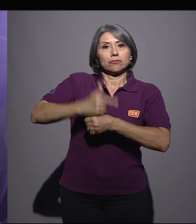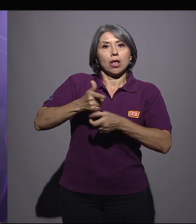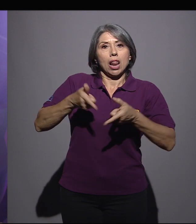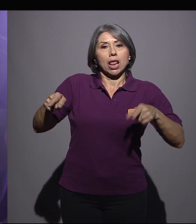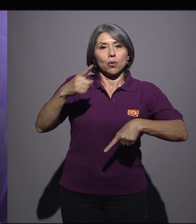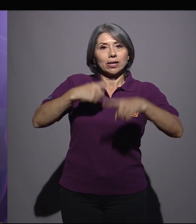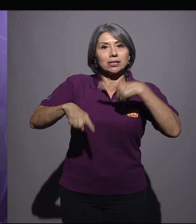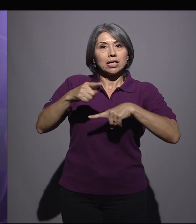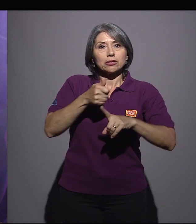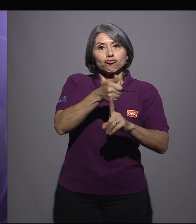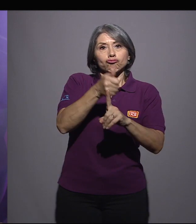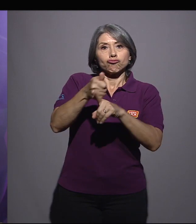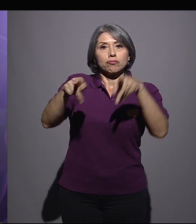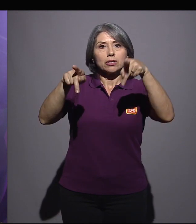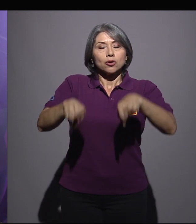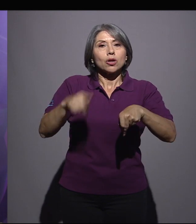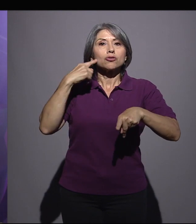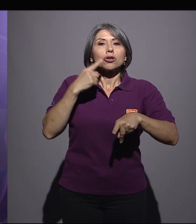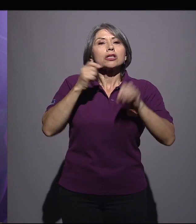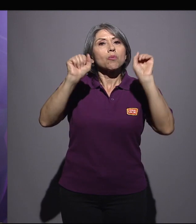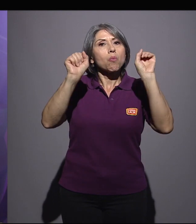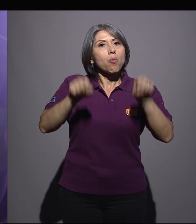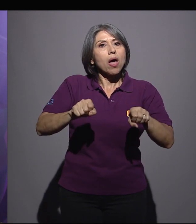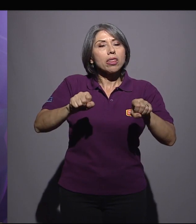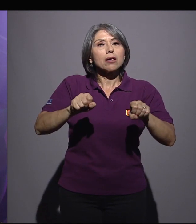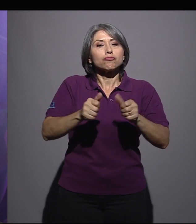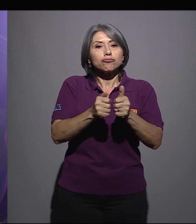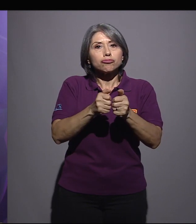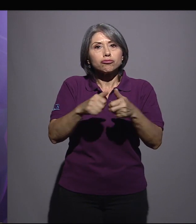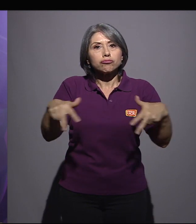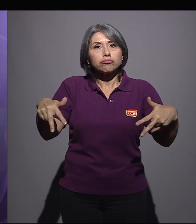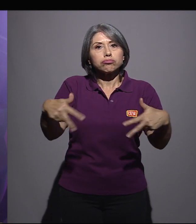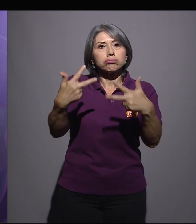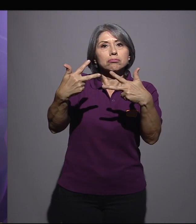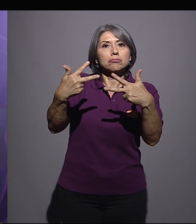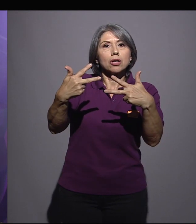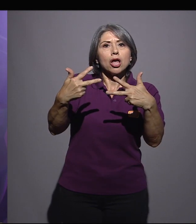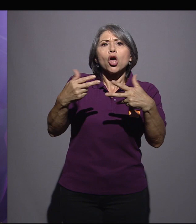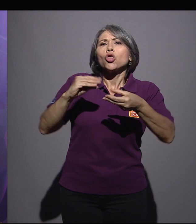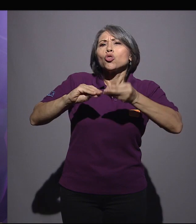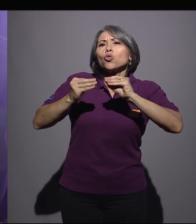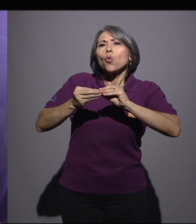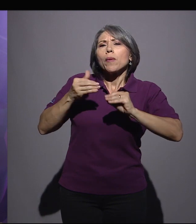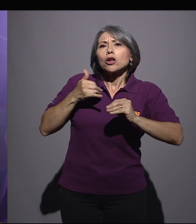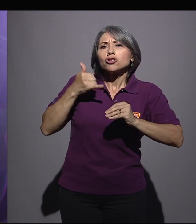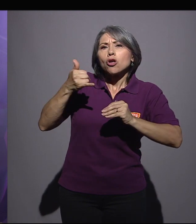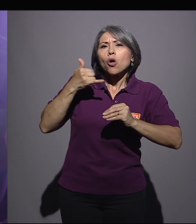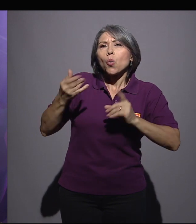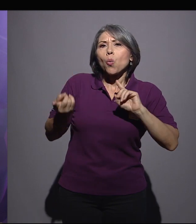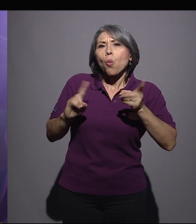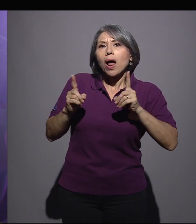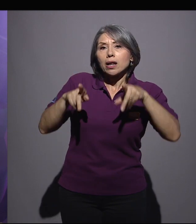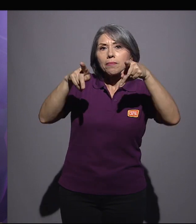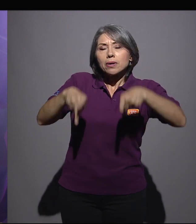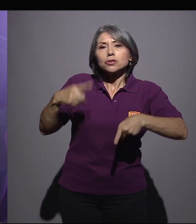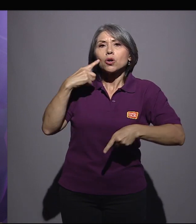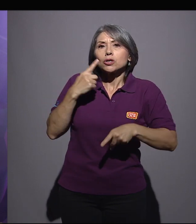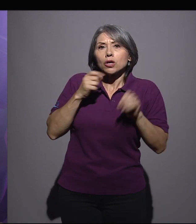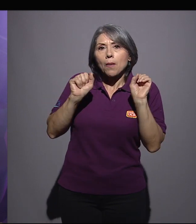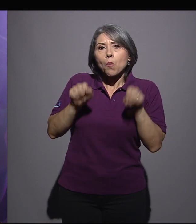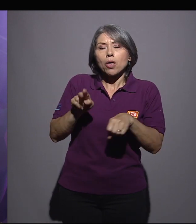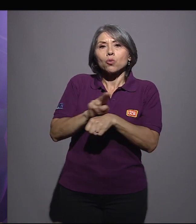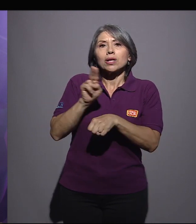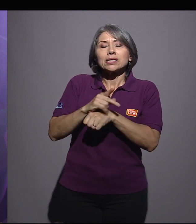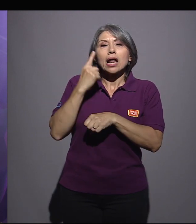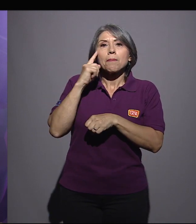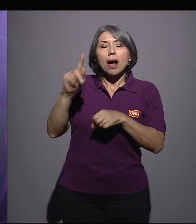personas sordas puedan hacer videollamadas. Correcto. ¿Cuáles son los números habilitados para este servicio que las personas sordas van a poder utilizar